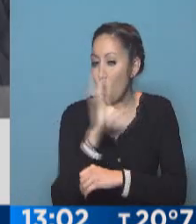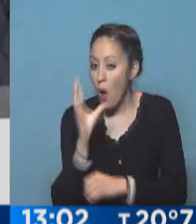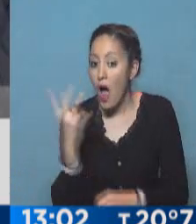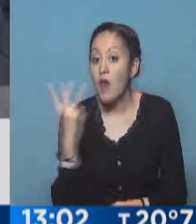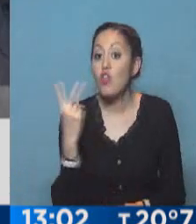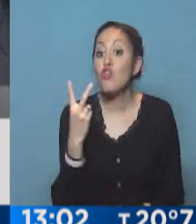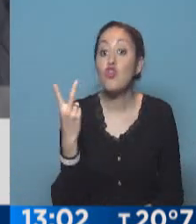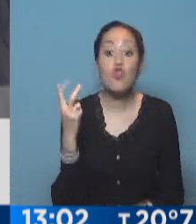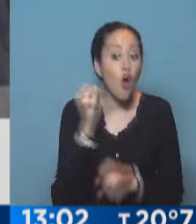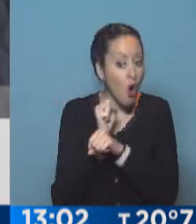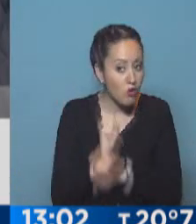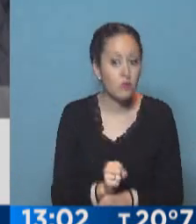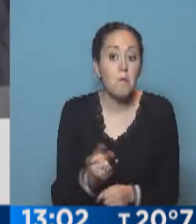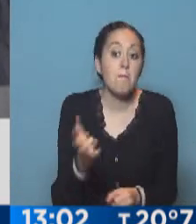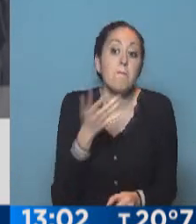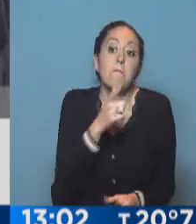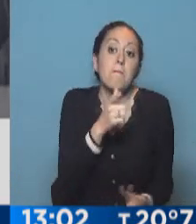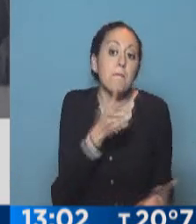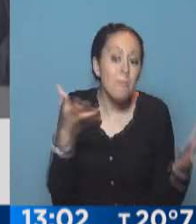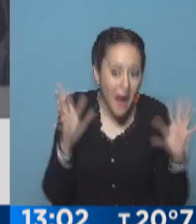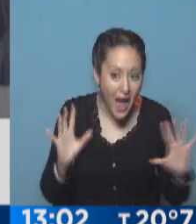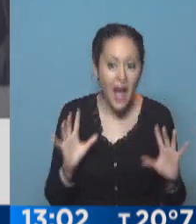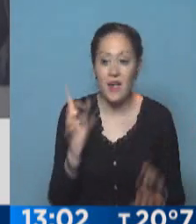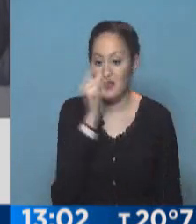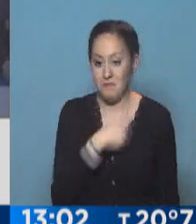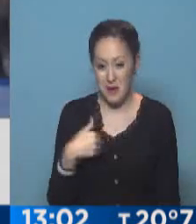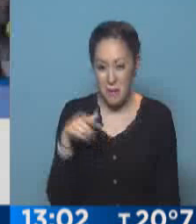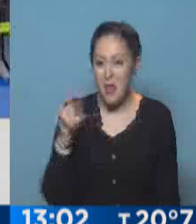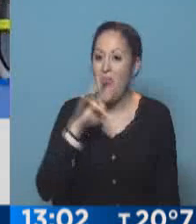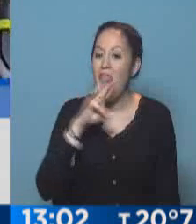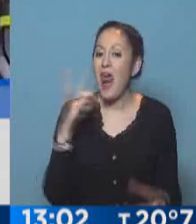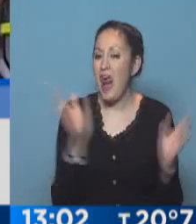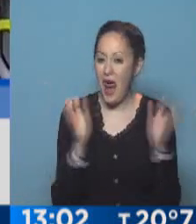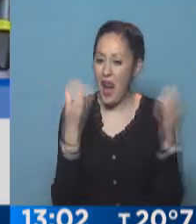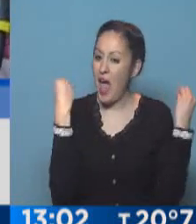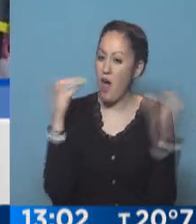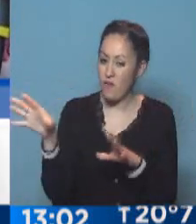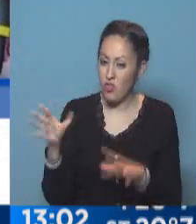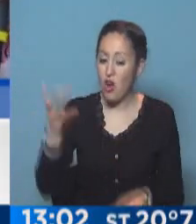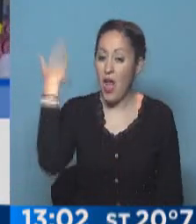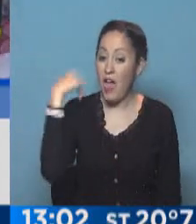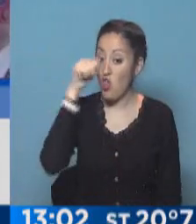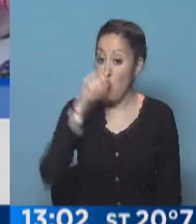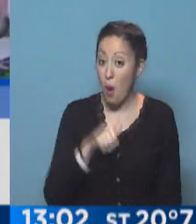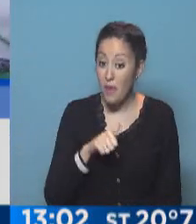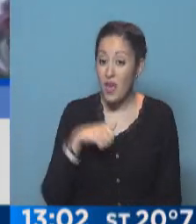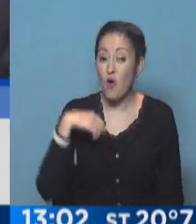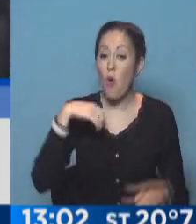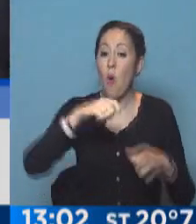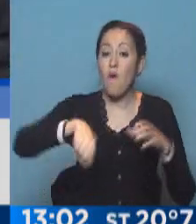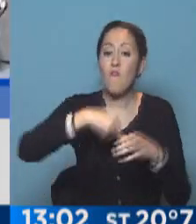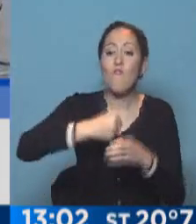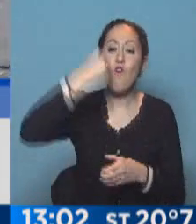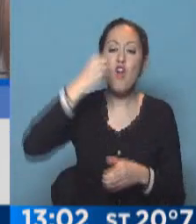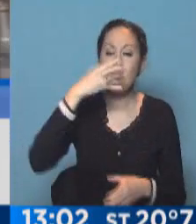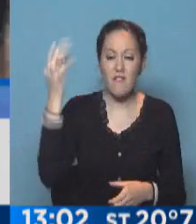dos personas supuestamente los padres de Faustina la nena que fue abandonada la bebé que fue abandonada el domingo en una bolsa de residuos